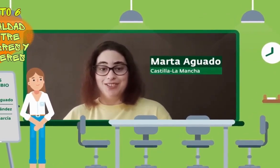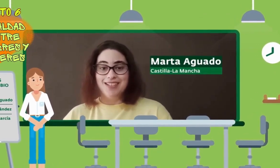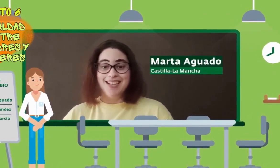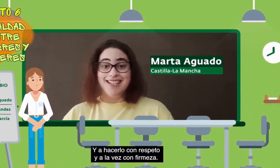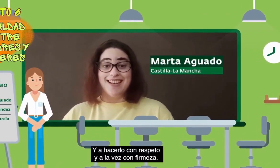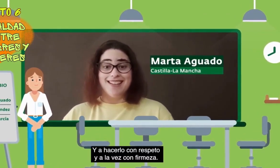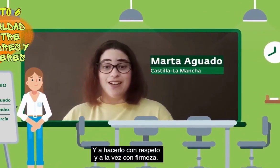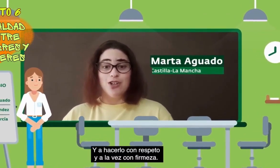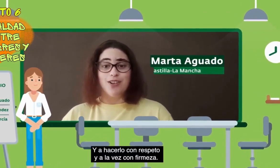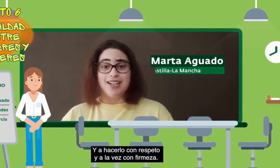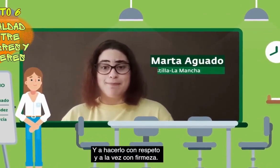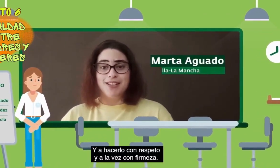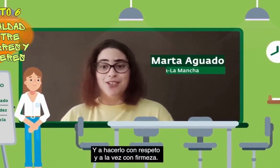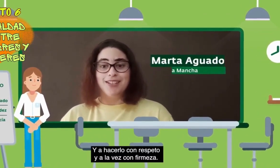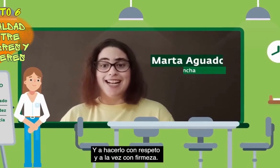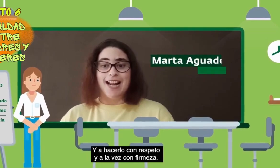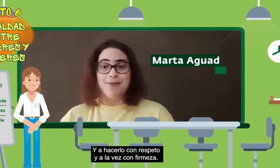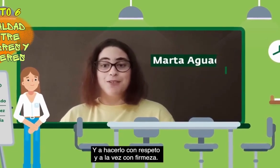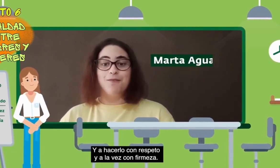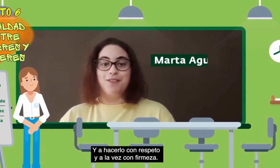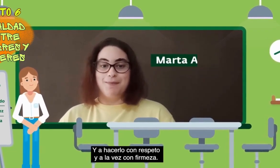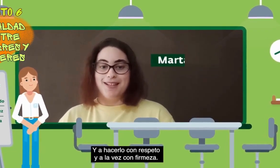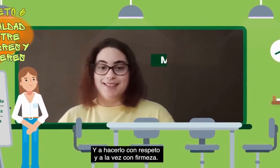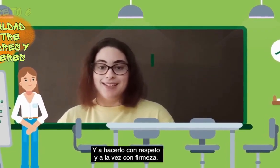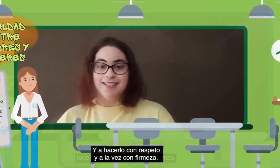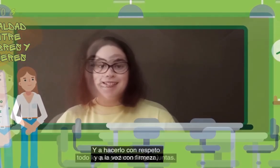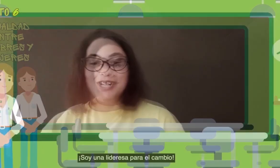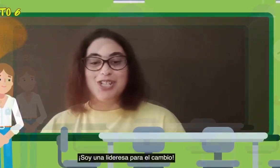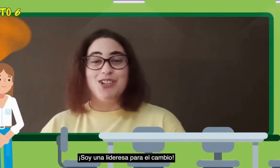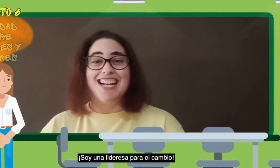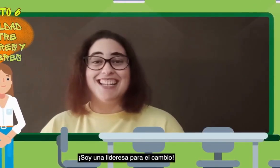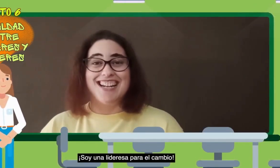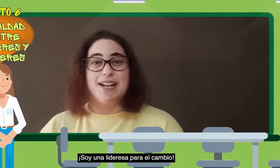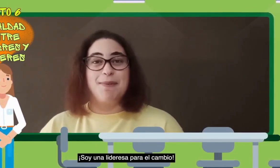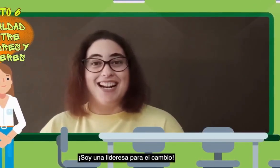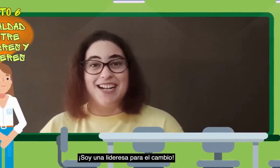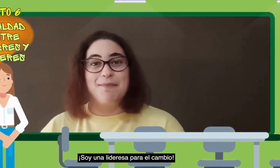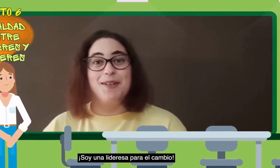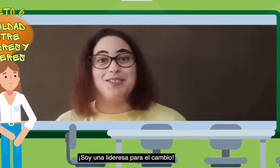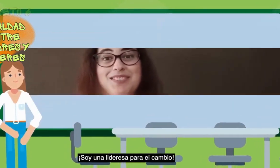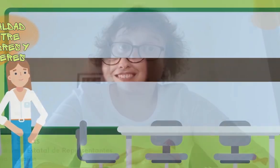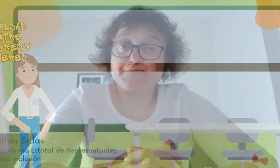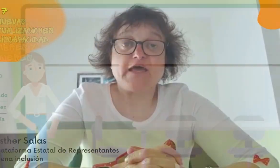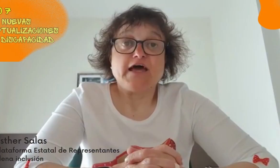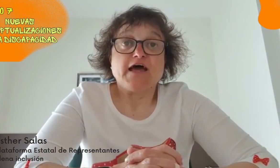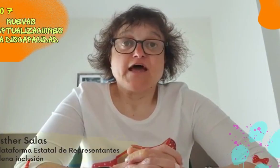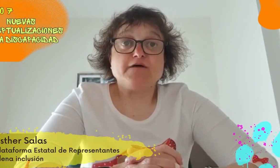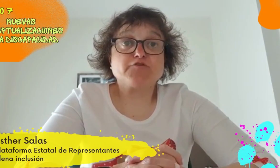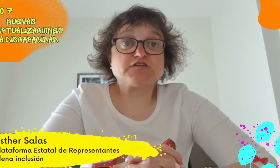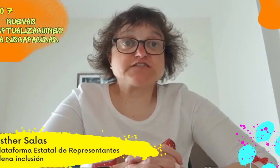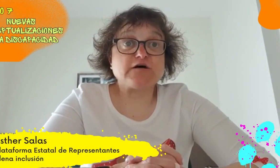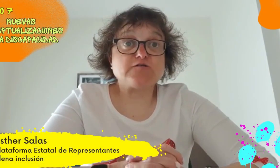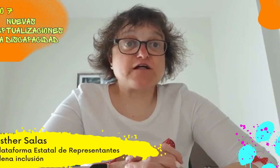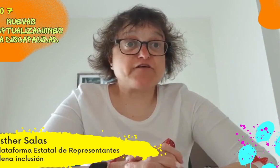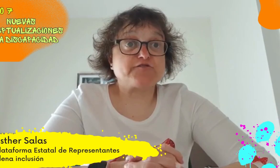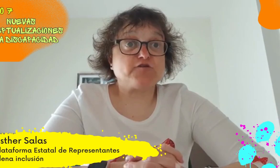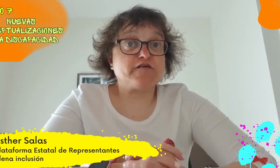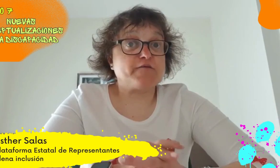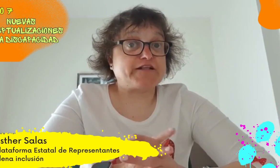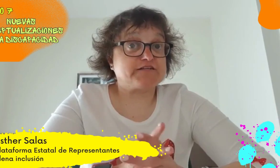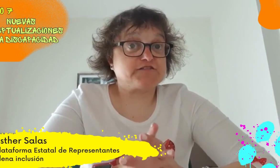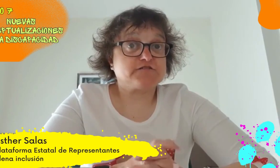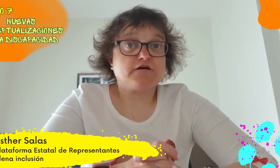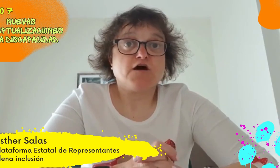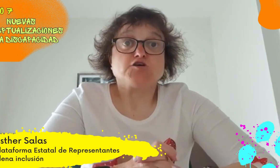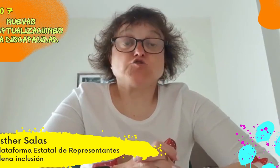necesito. Y hacerlo con respeto y a la vez con firmeza. ¡Soy una lideresa para el cambio! Hemos estado en el centro